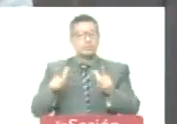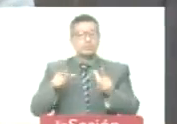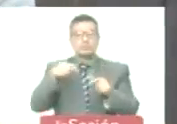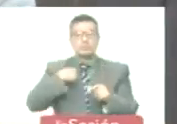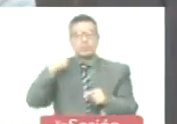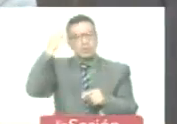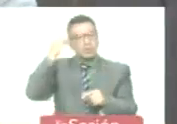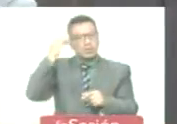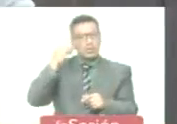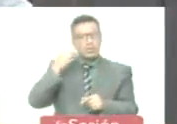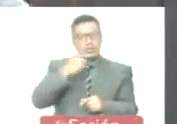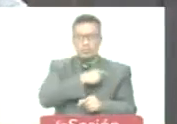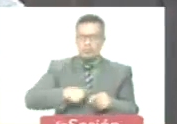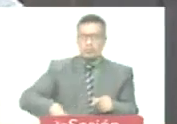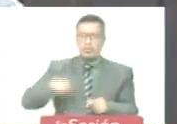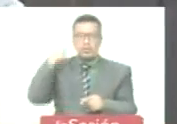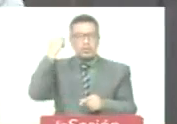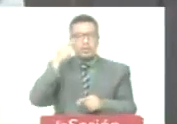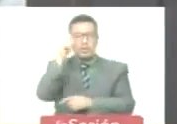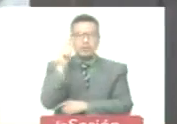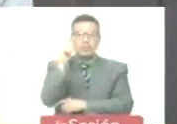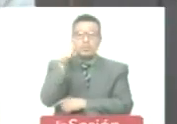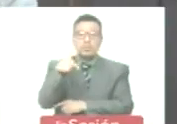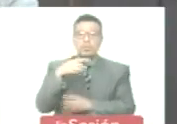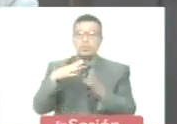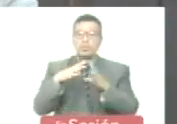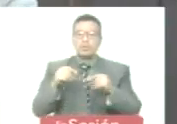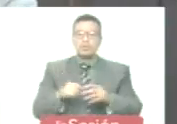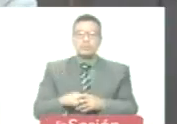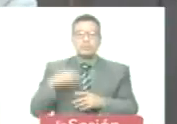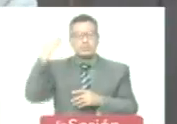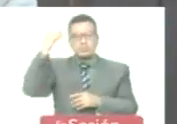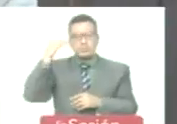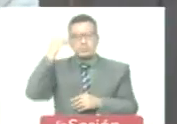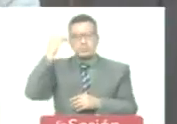creo, presidente, señores diputados, que